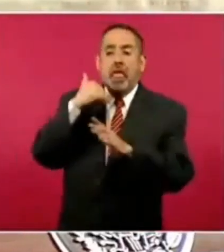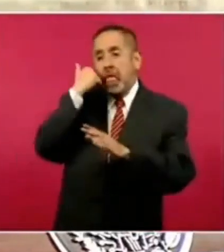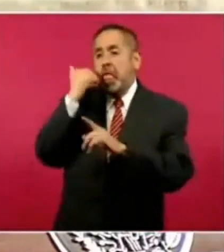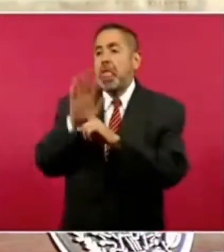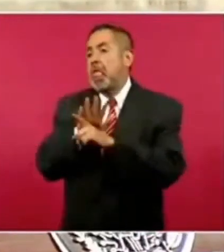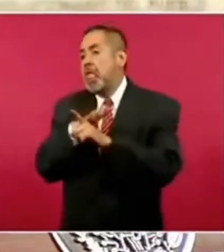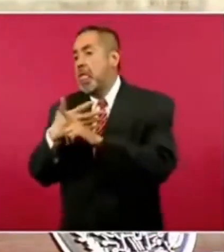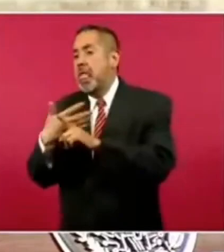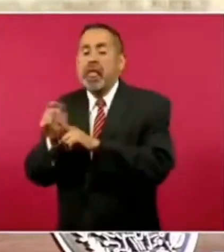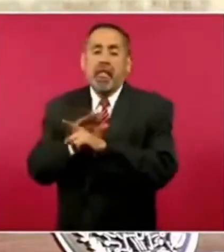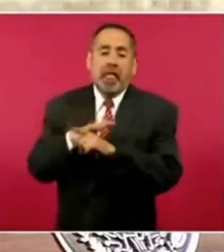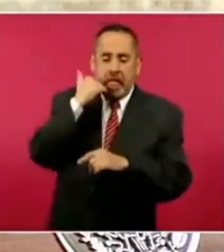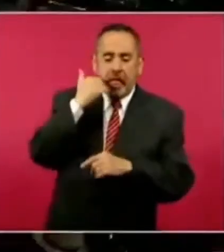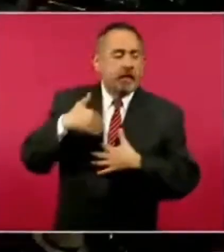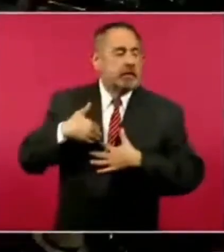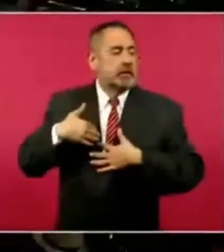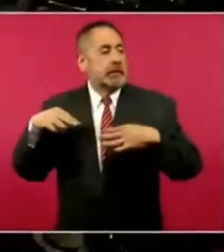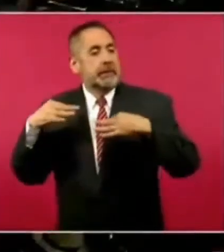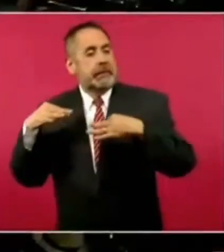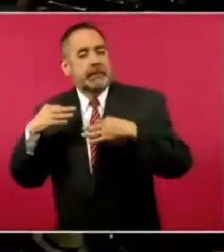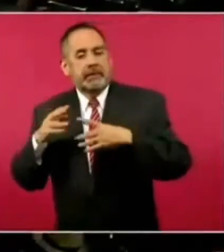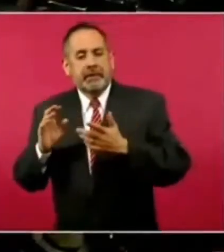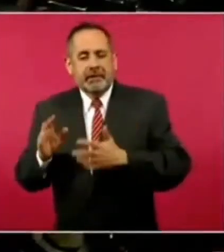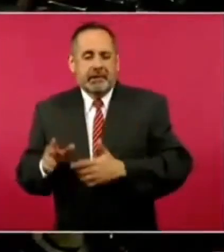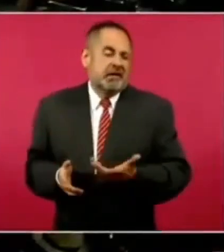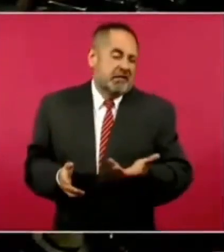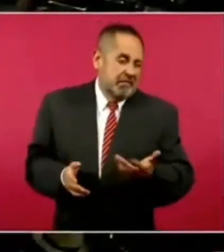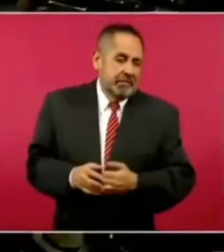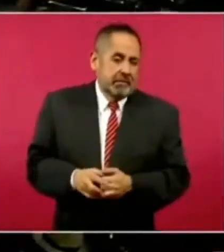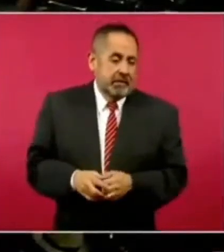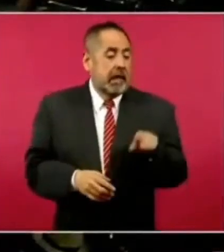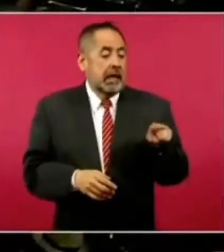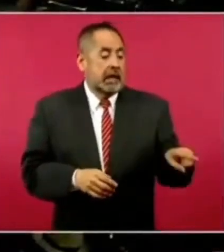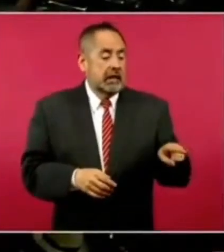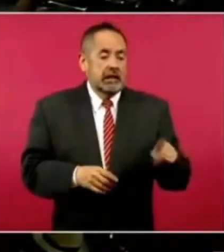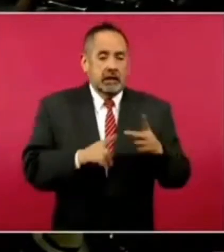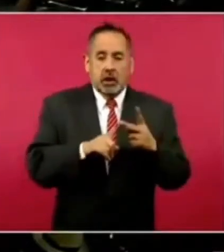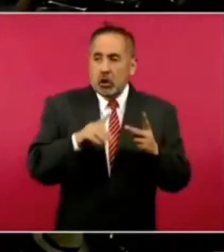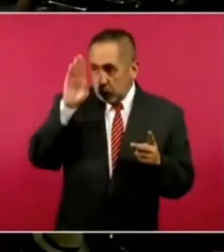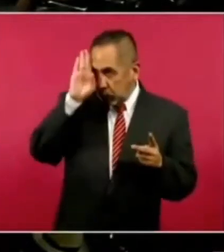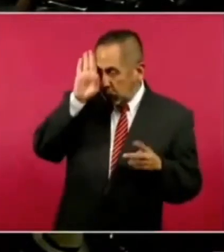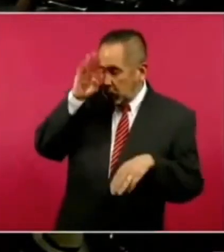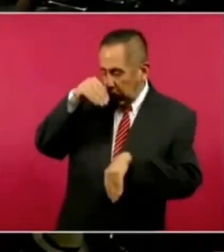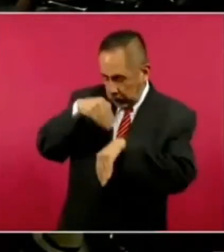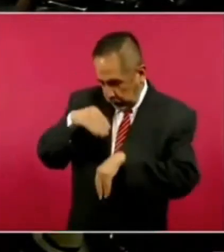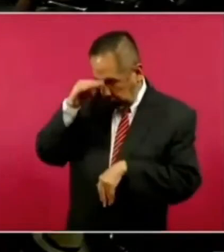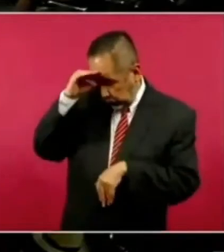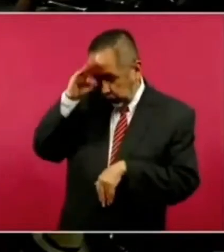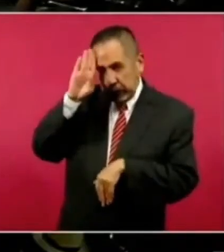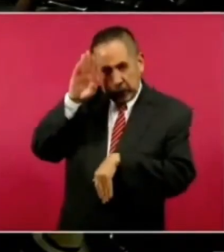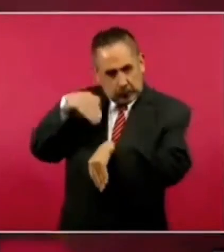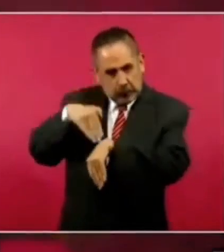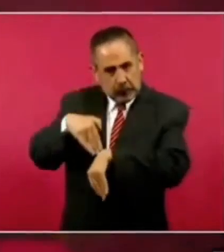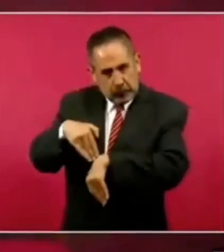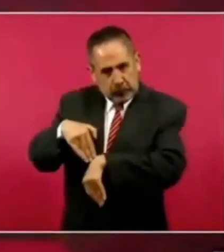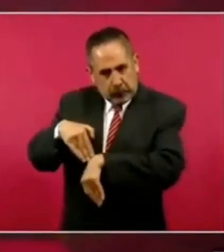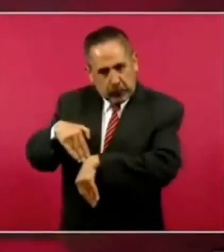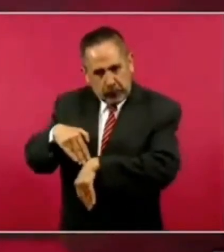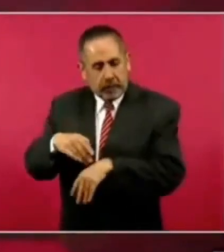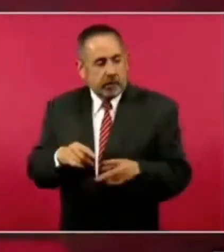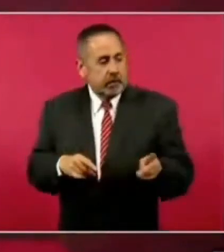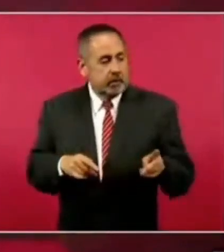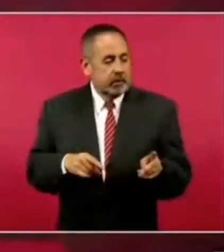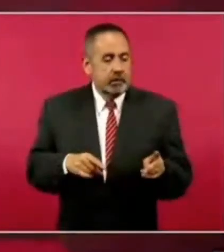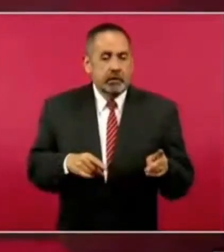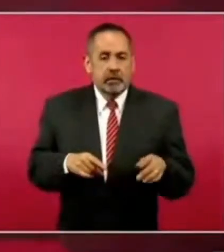lambisconeen, y si estos servidores públicos son, sí señor, cómo no señor, lo que usted diga señor, ¿qué horas son